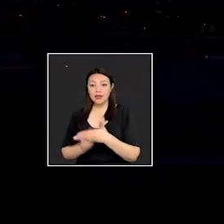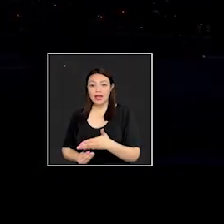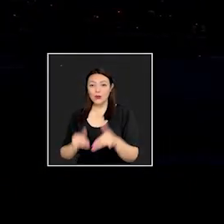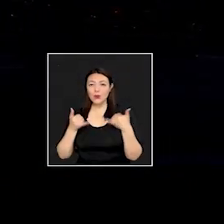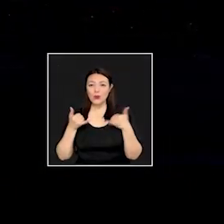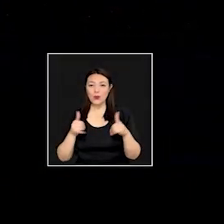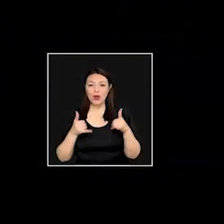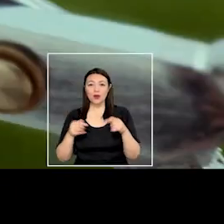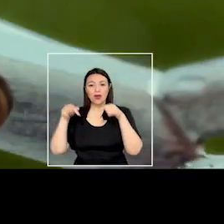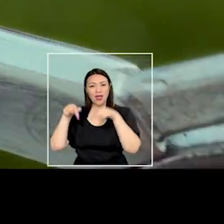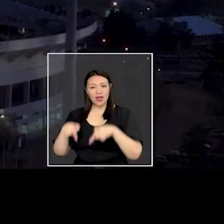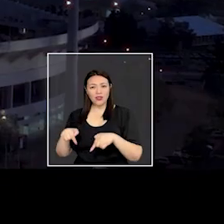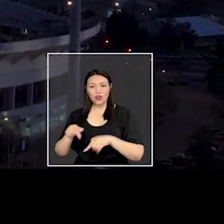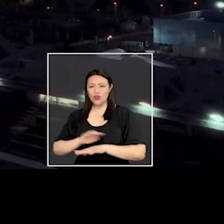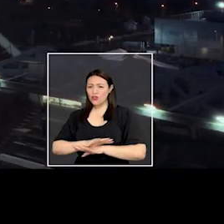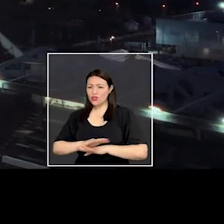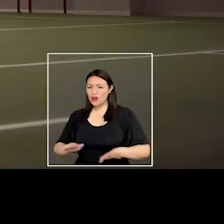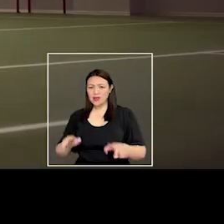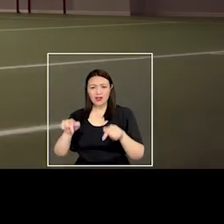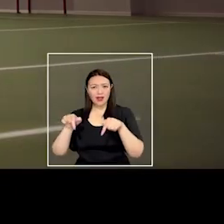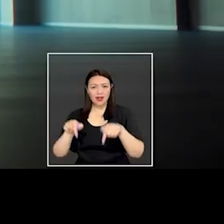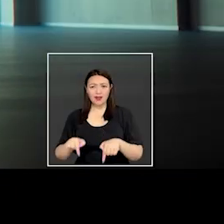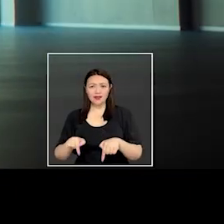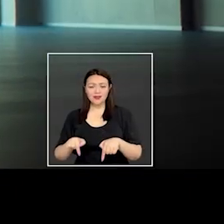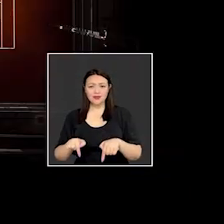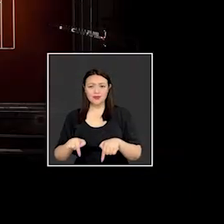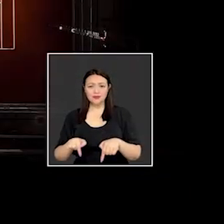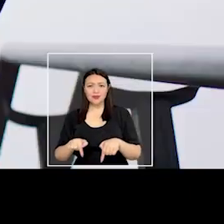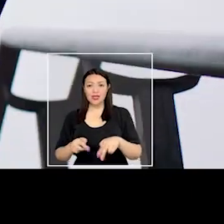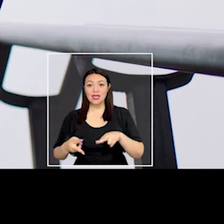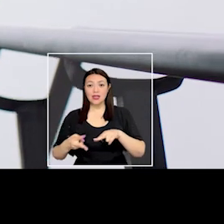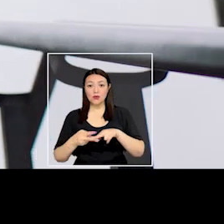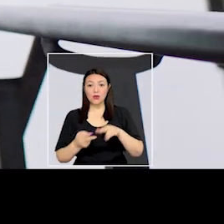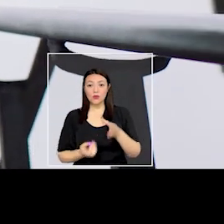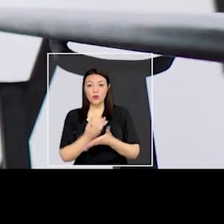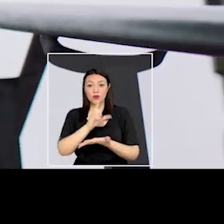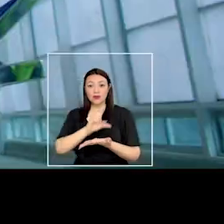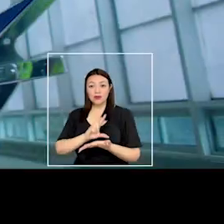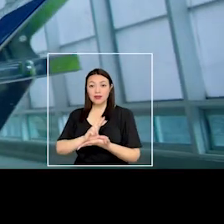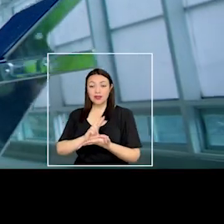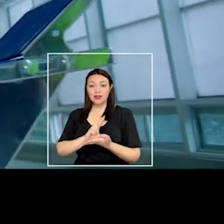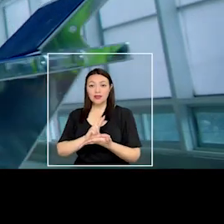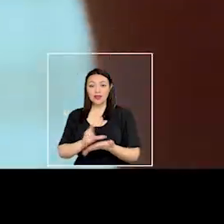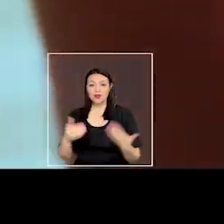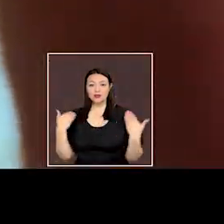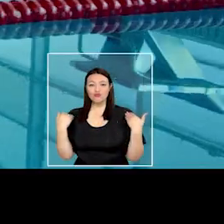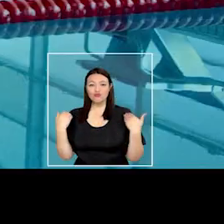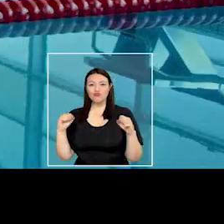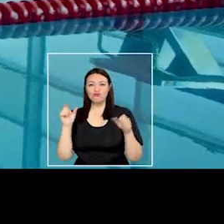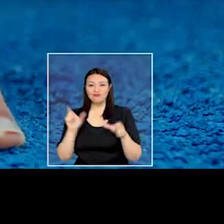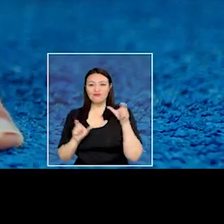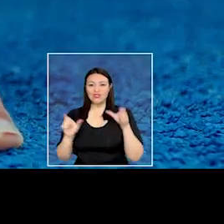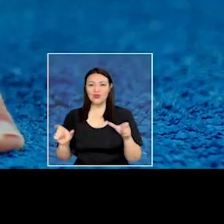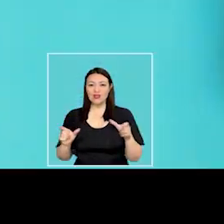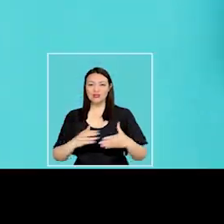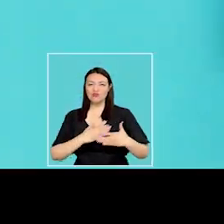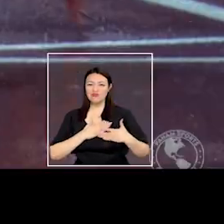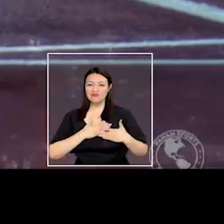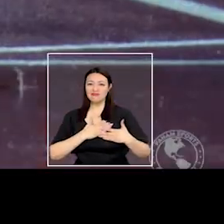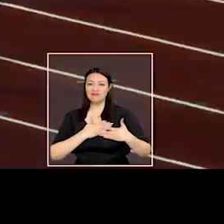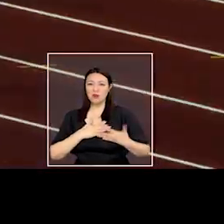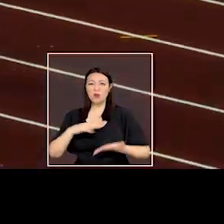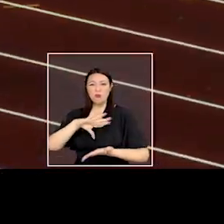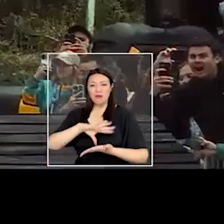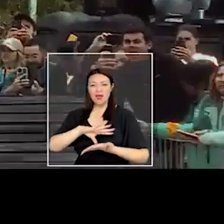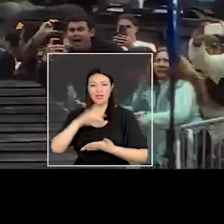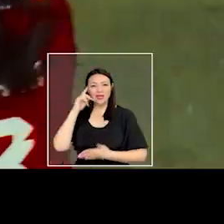Terminaron los juegos, pero esto no termina acá, porque inauguramos nuevos recintos donde el latido de cada atleta es